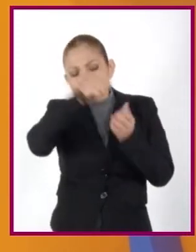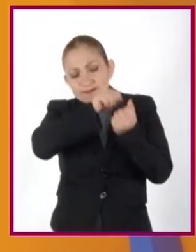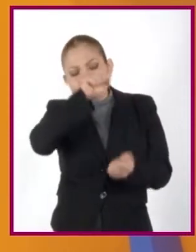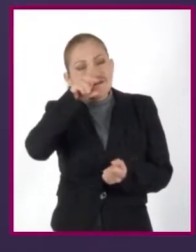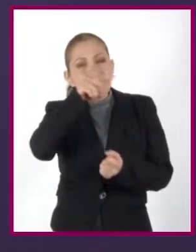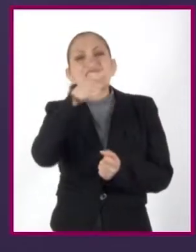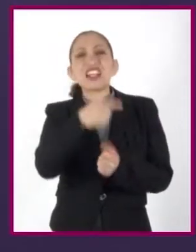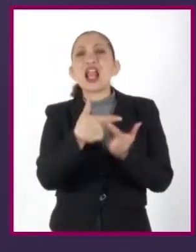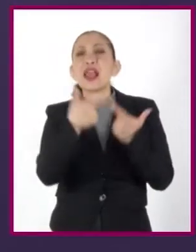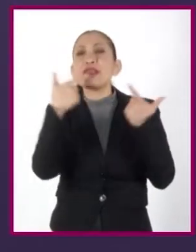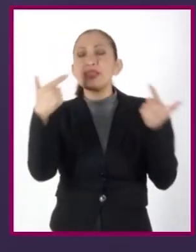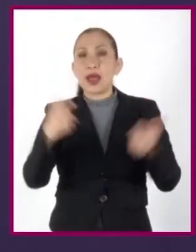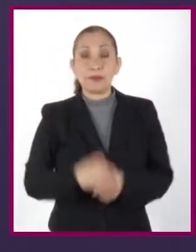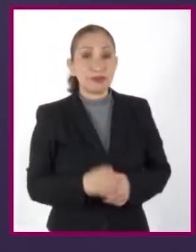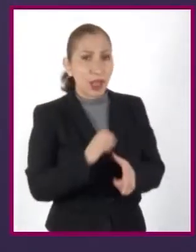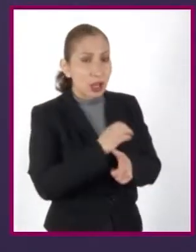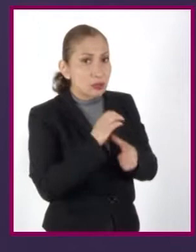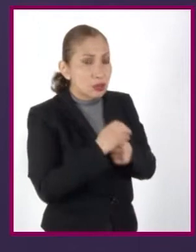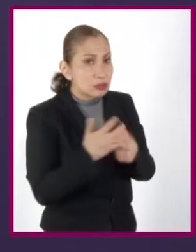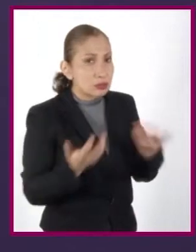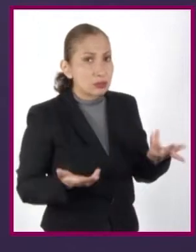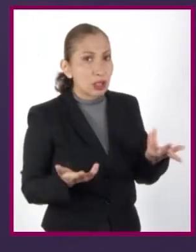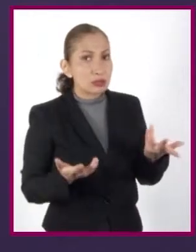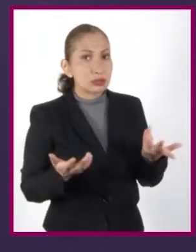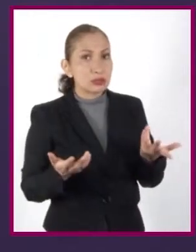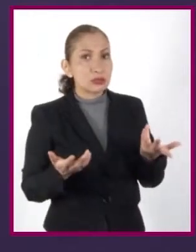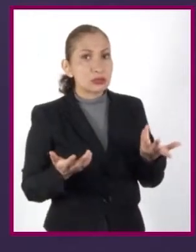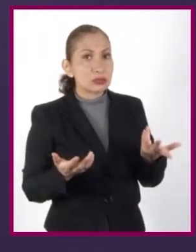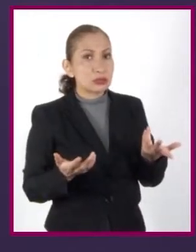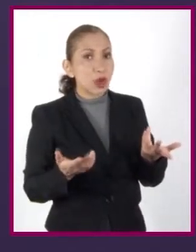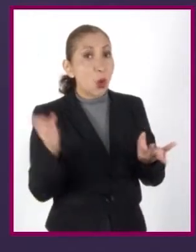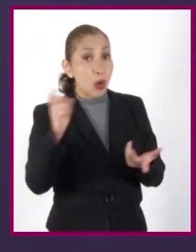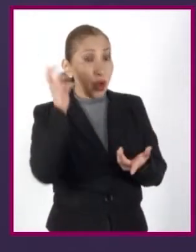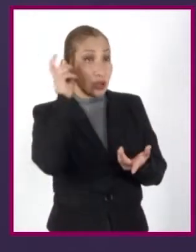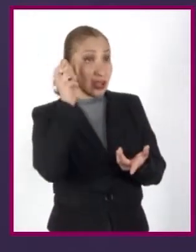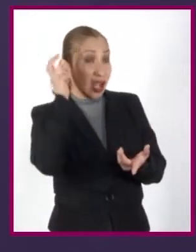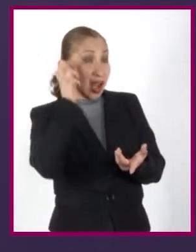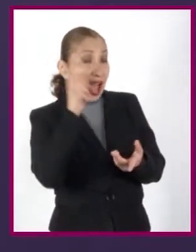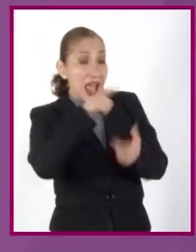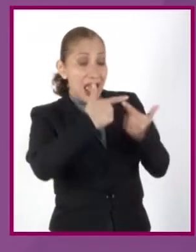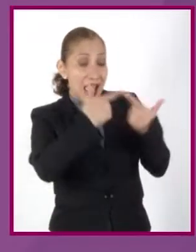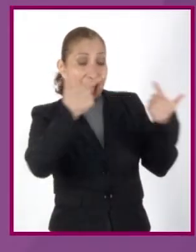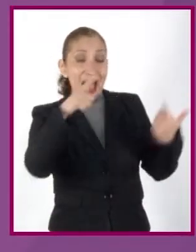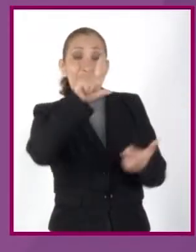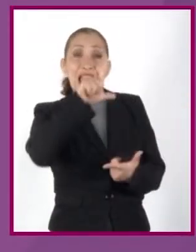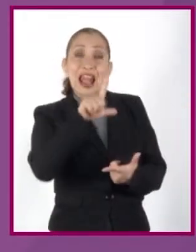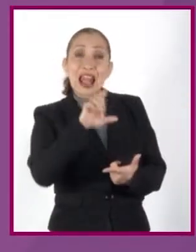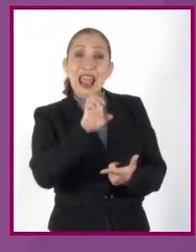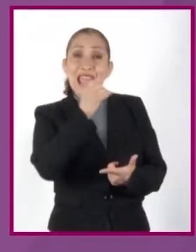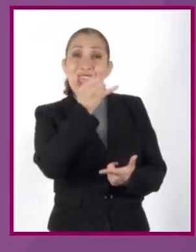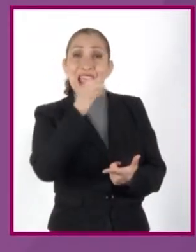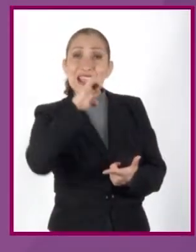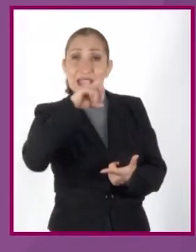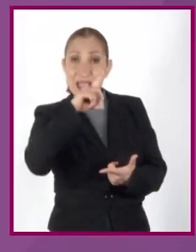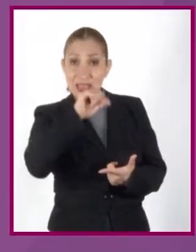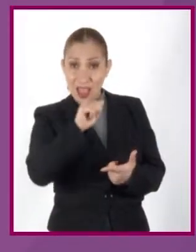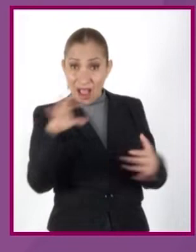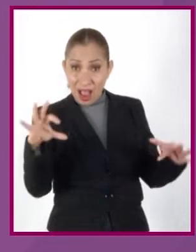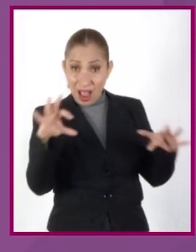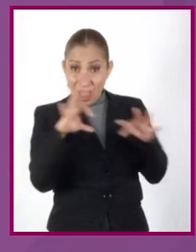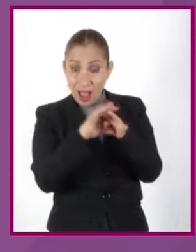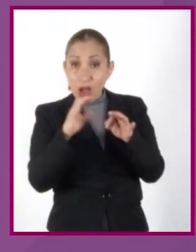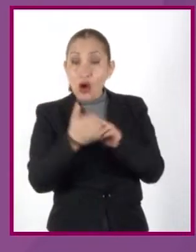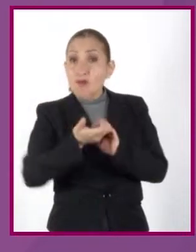dicha leyenda. Entonces, profesor, al escuchar la palabra leyenda, debemos relacionarla con